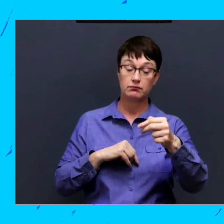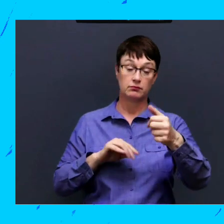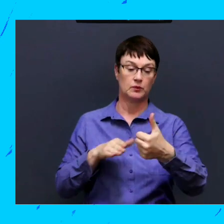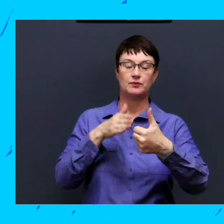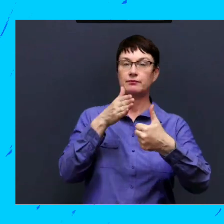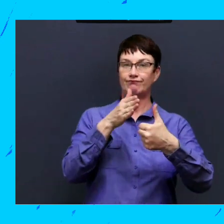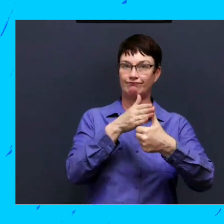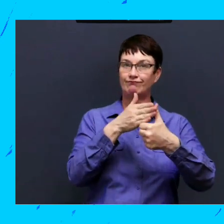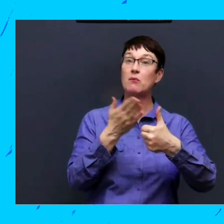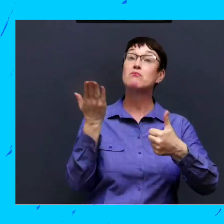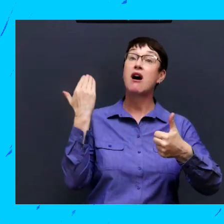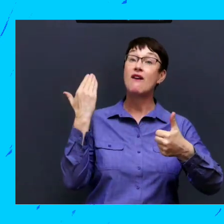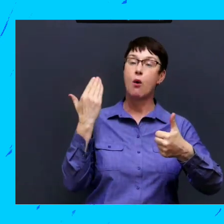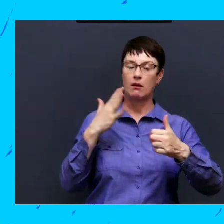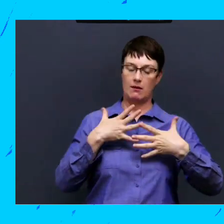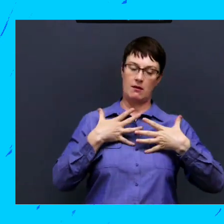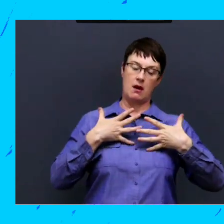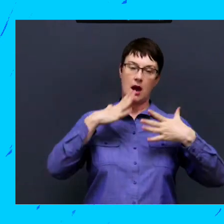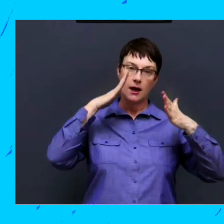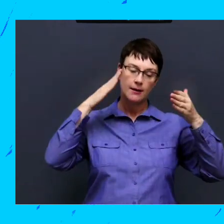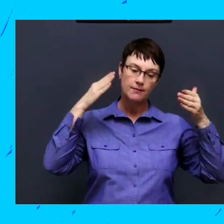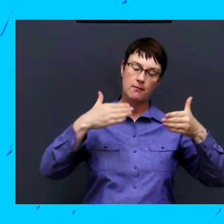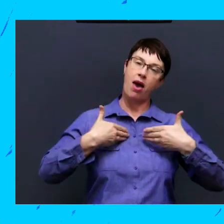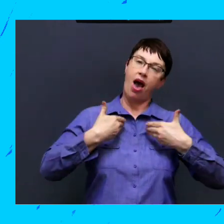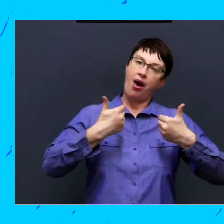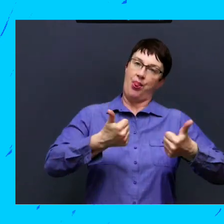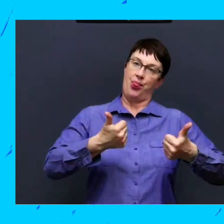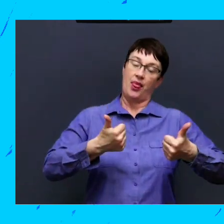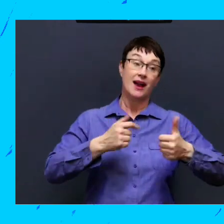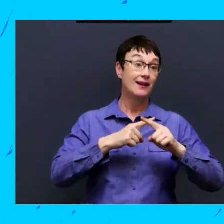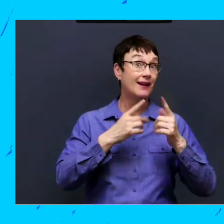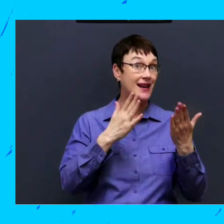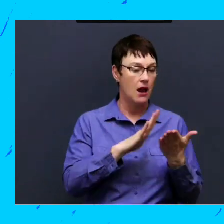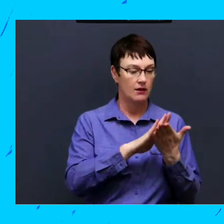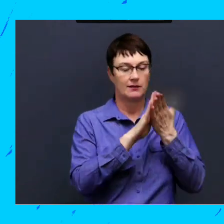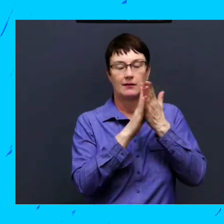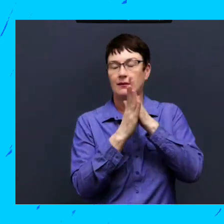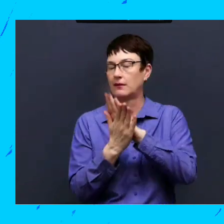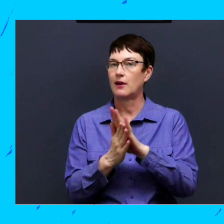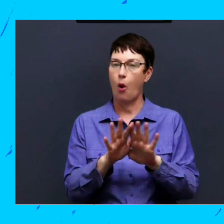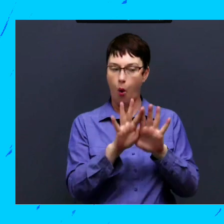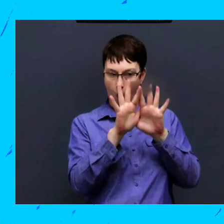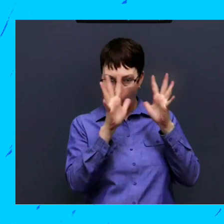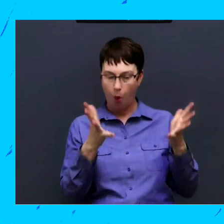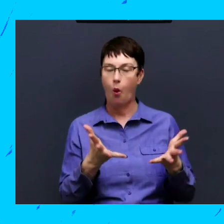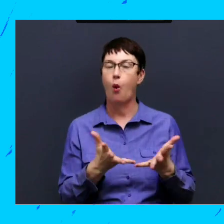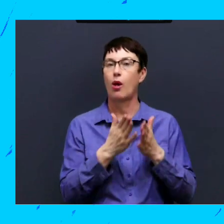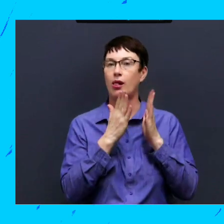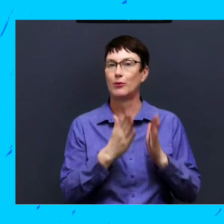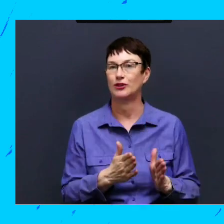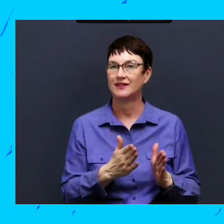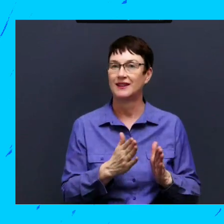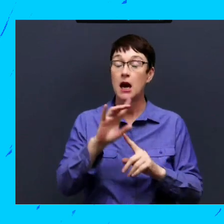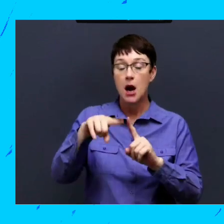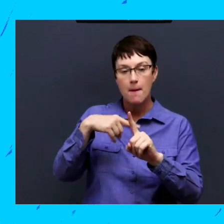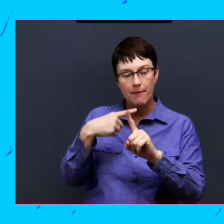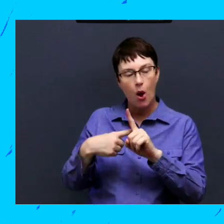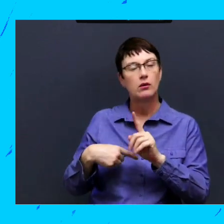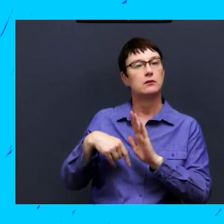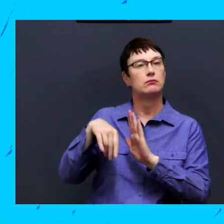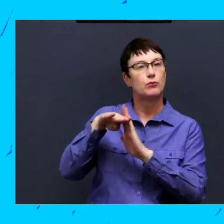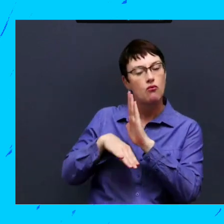está teniendo una comprensión más completa, más holística, con la implicación de la programación.